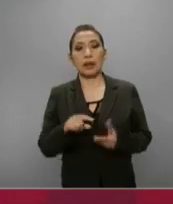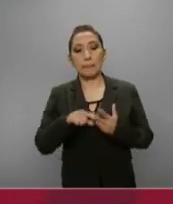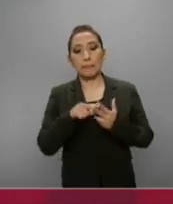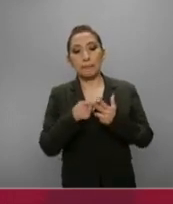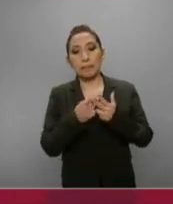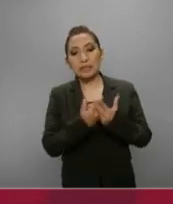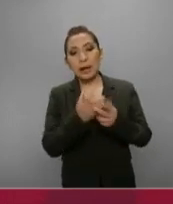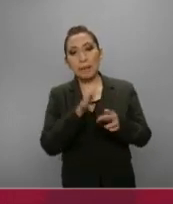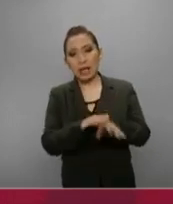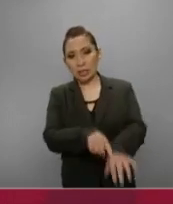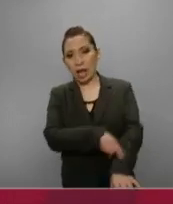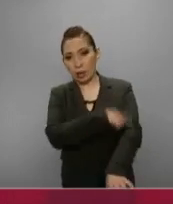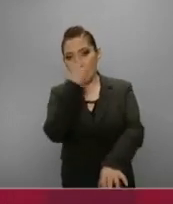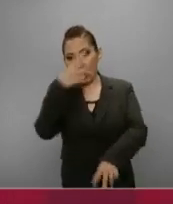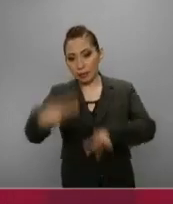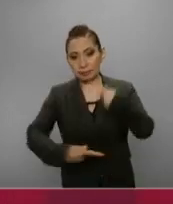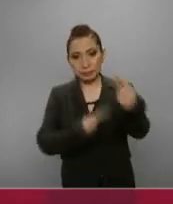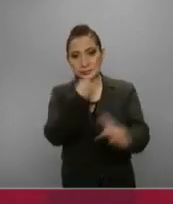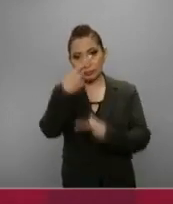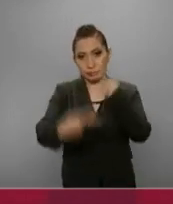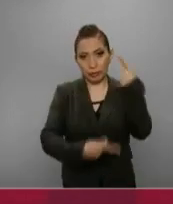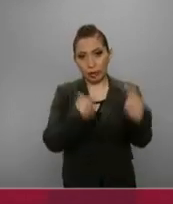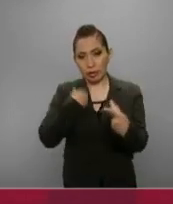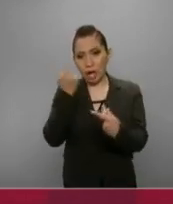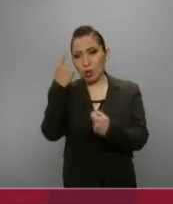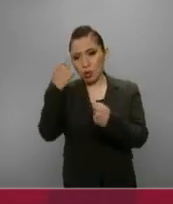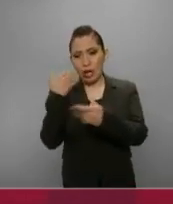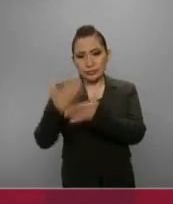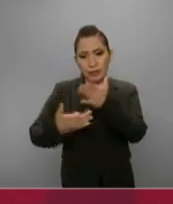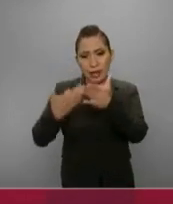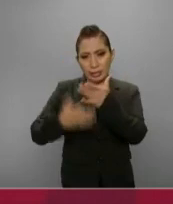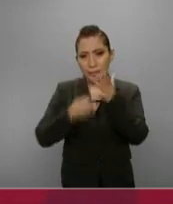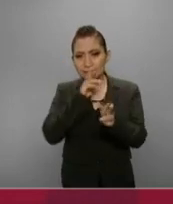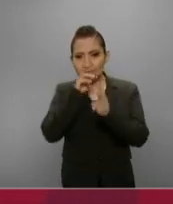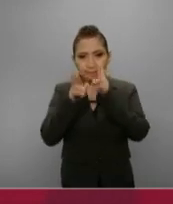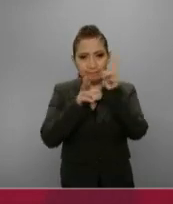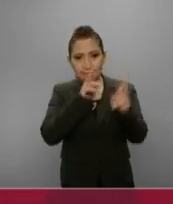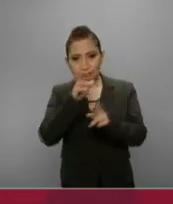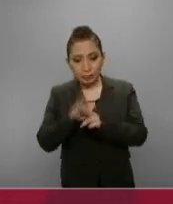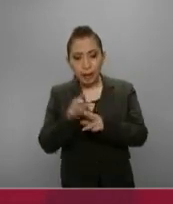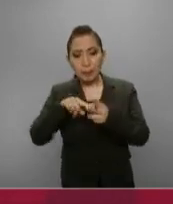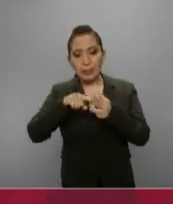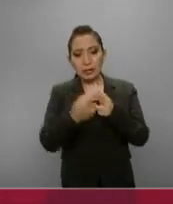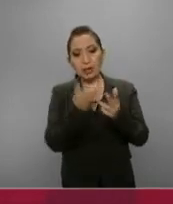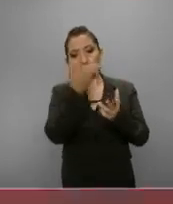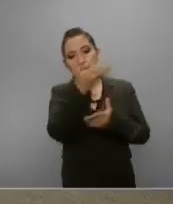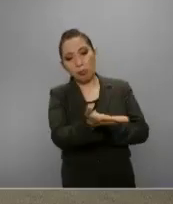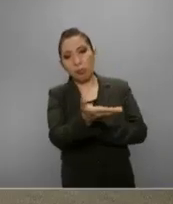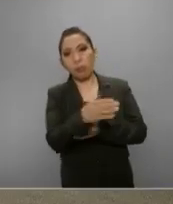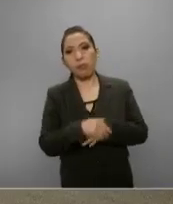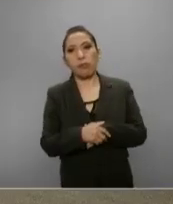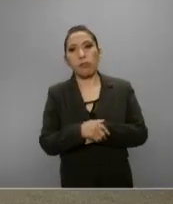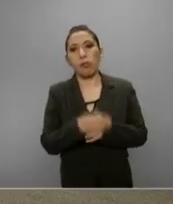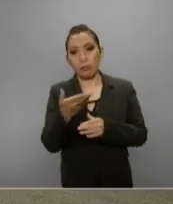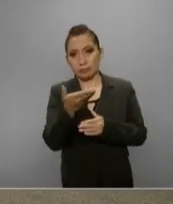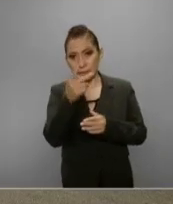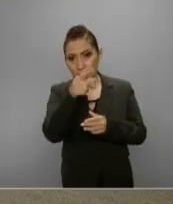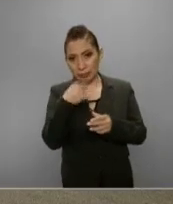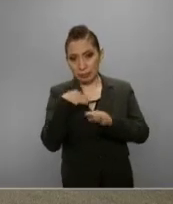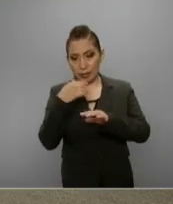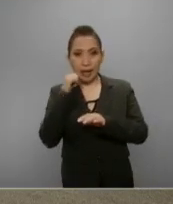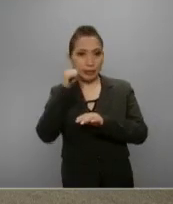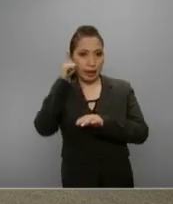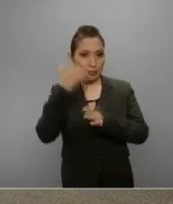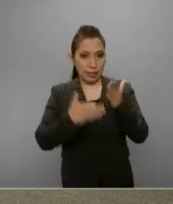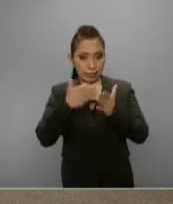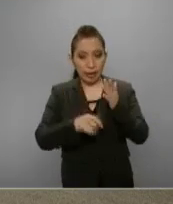abrir un espacio más amplio para preguntas. Nos da la impresión de que se han quedado preguntas pendientes. Vamos a empezar con usted, que quedó